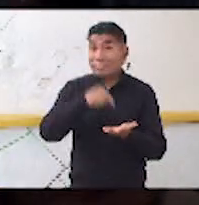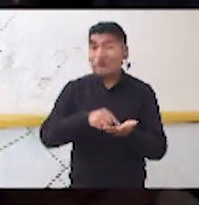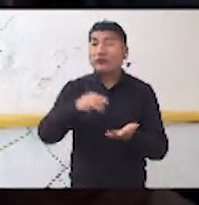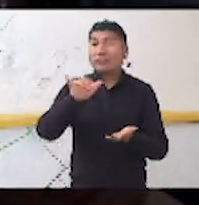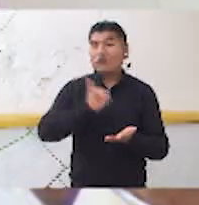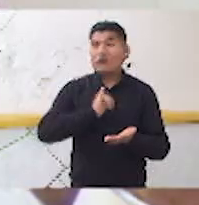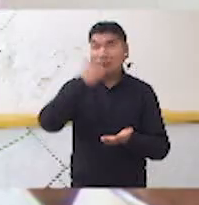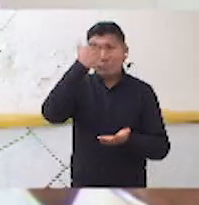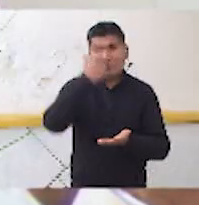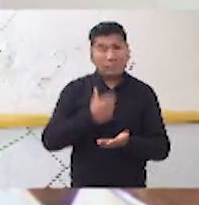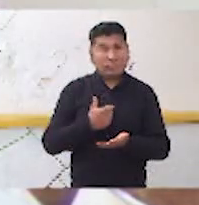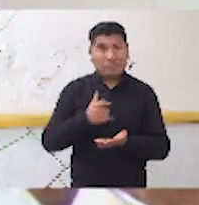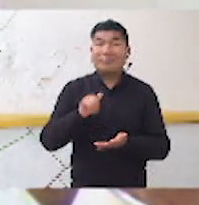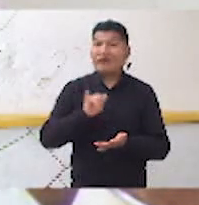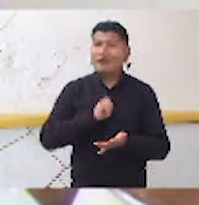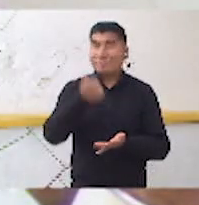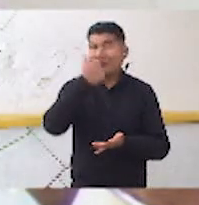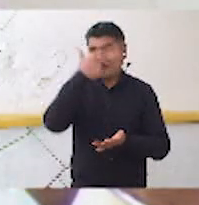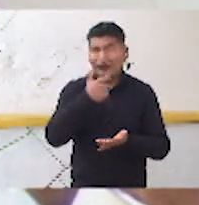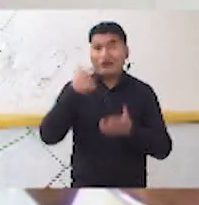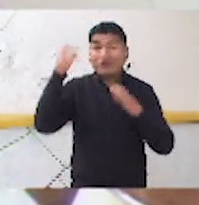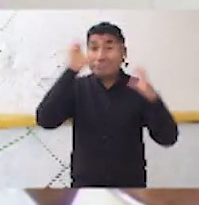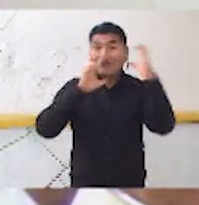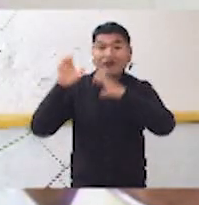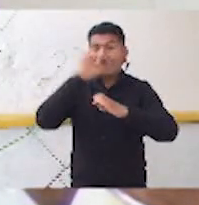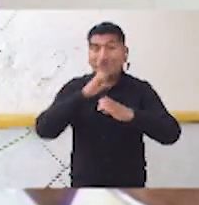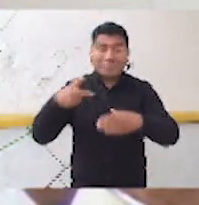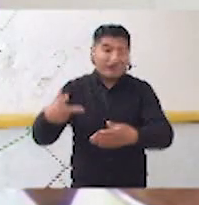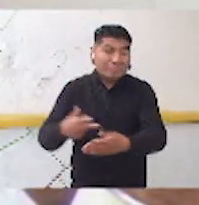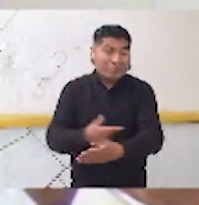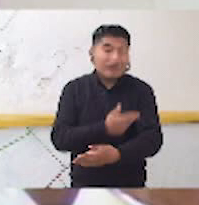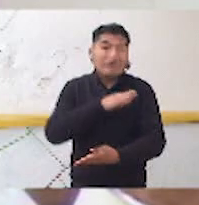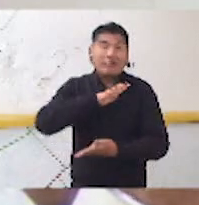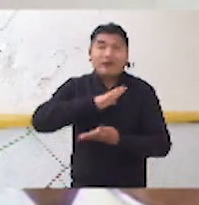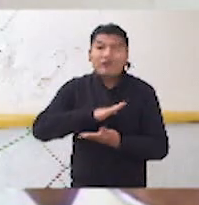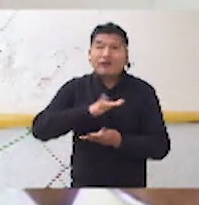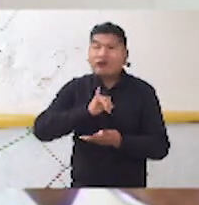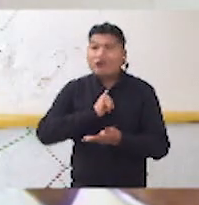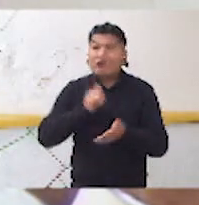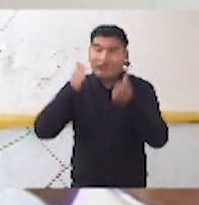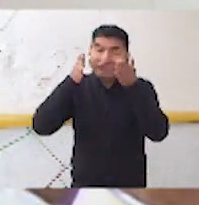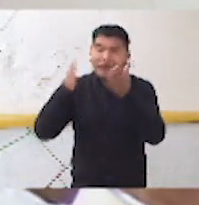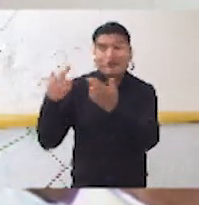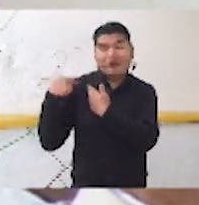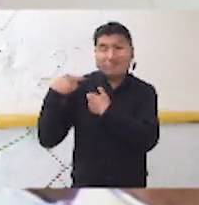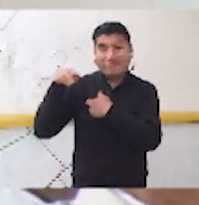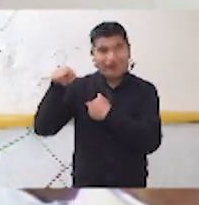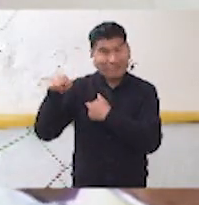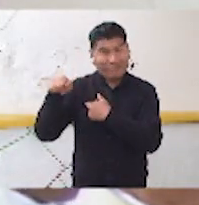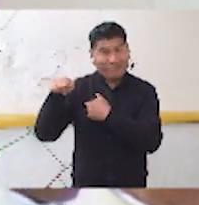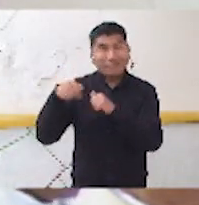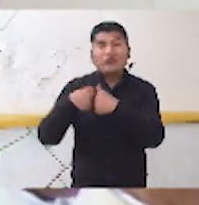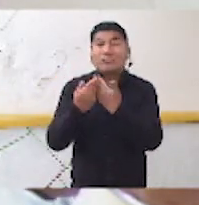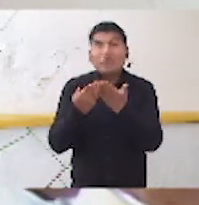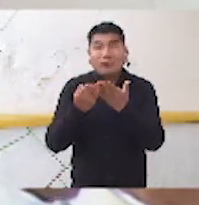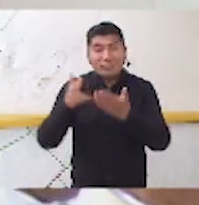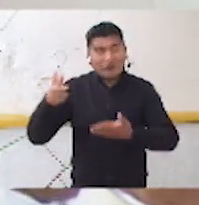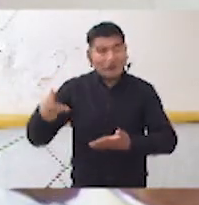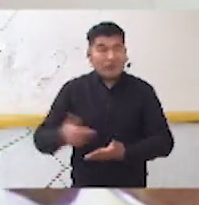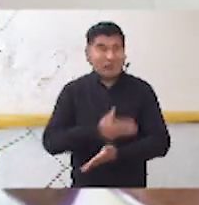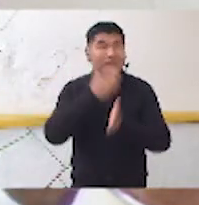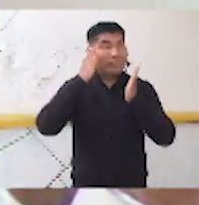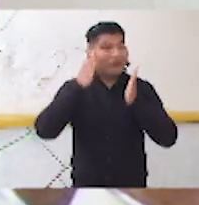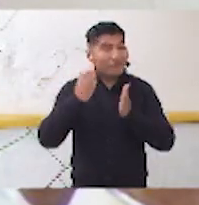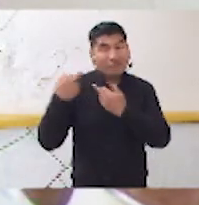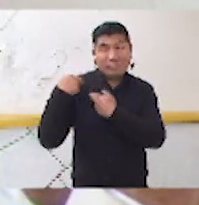yo. Yo mismo voy a buscar mi rebaño y me ocuparé de él. Como el pastor se ocupa